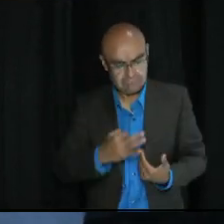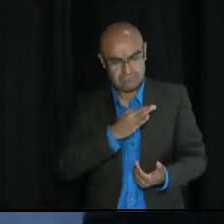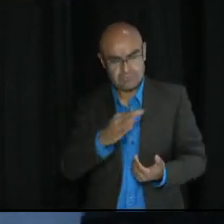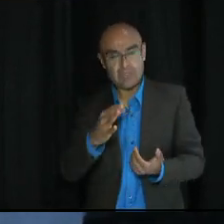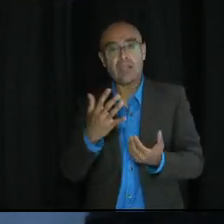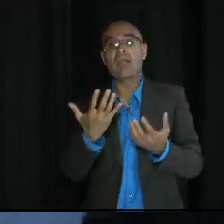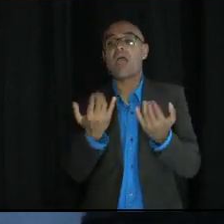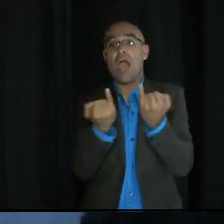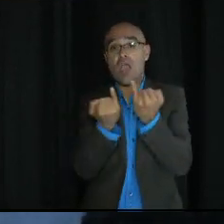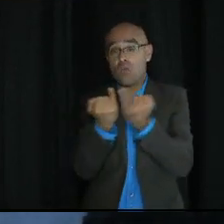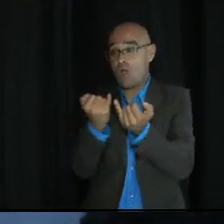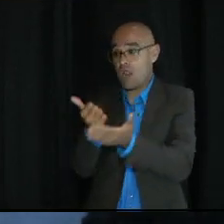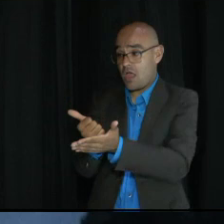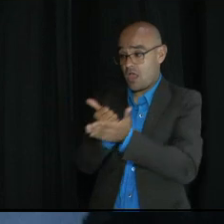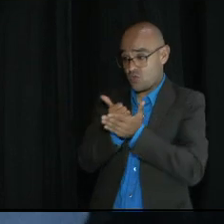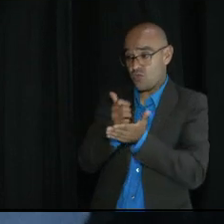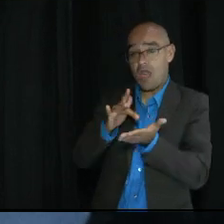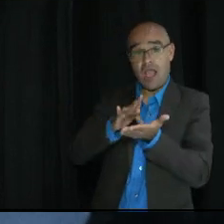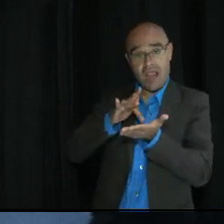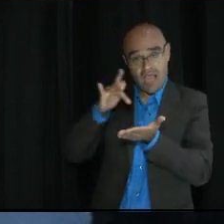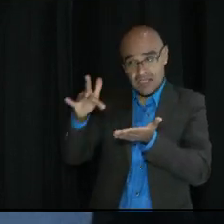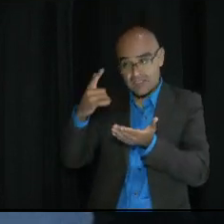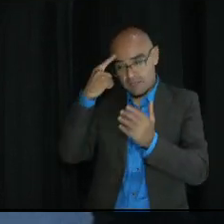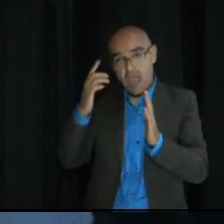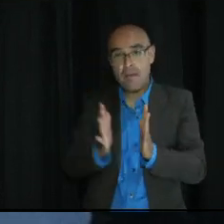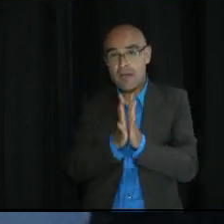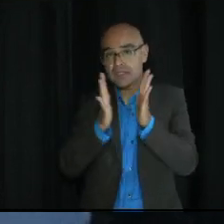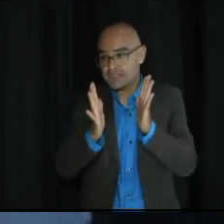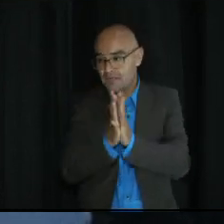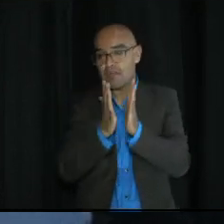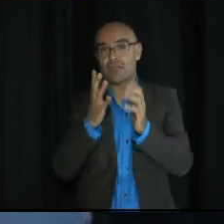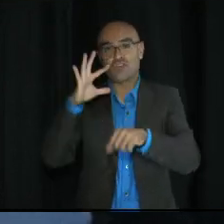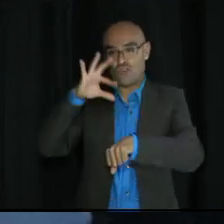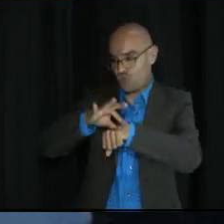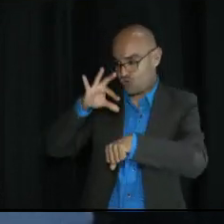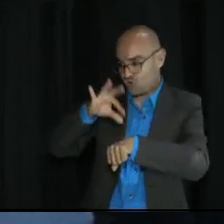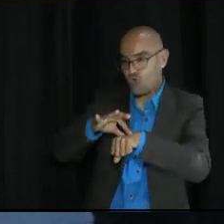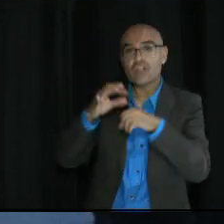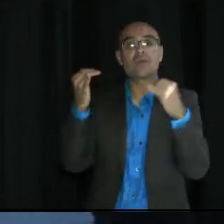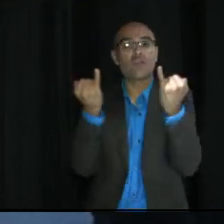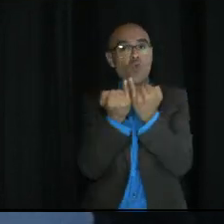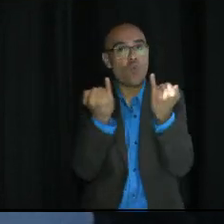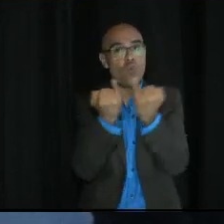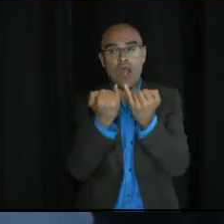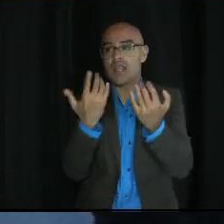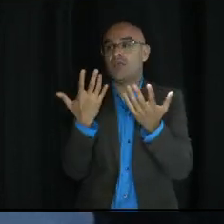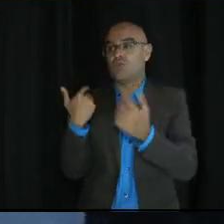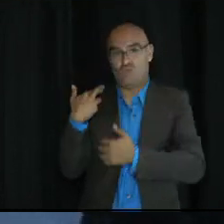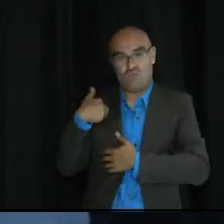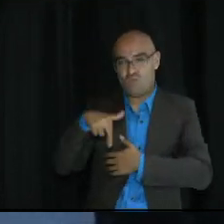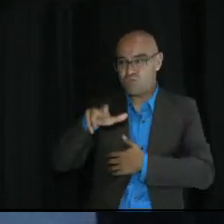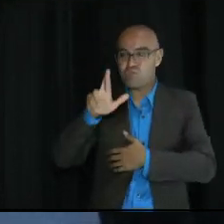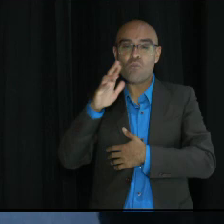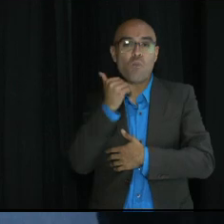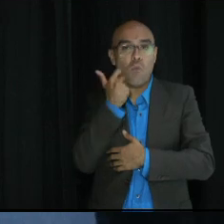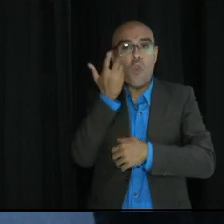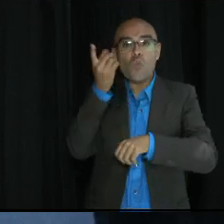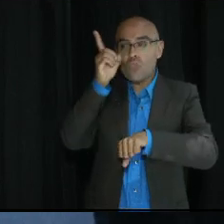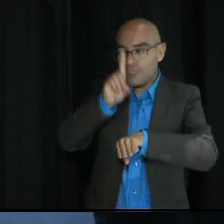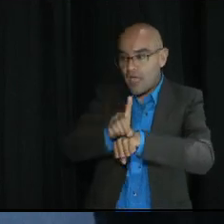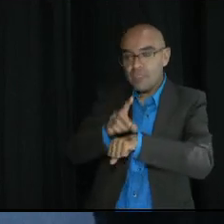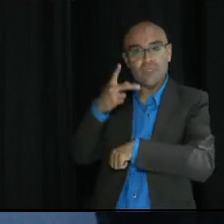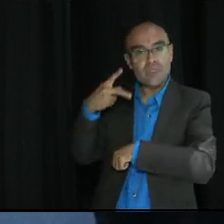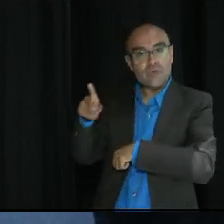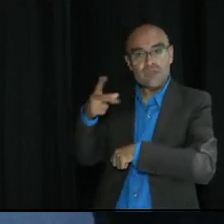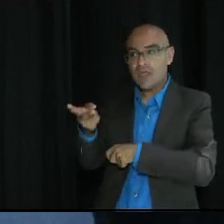por podernos apoyar por con nada. Tu participación, y siempre con esa disposición para las actuaciones, sé